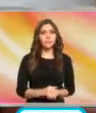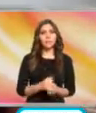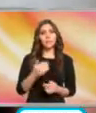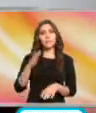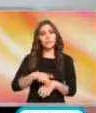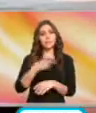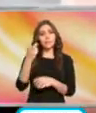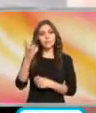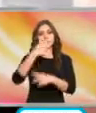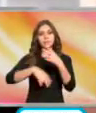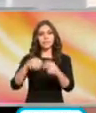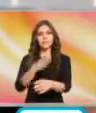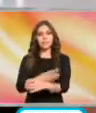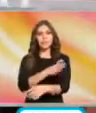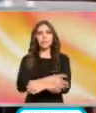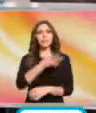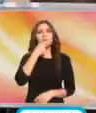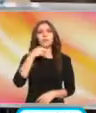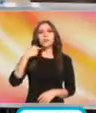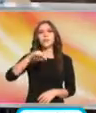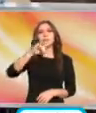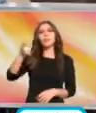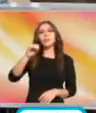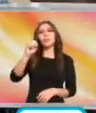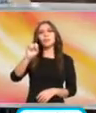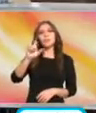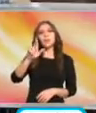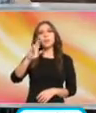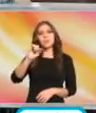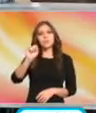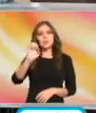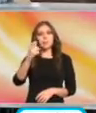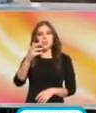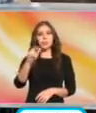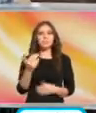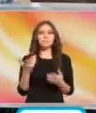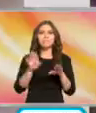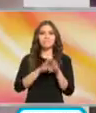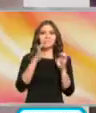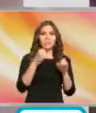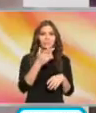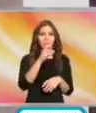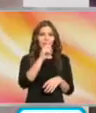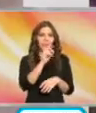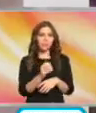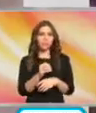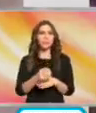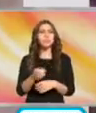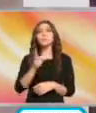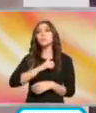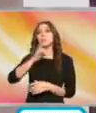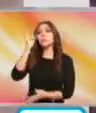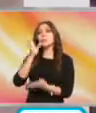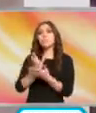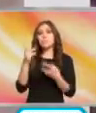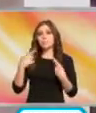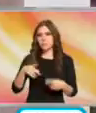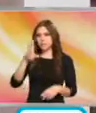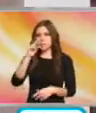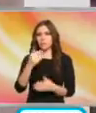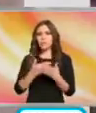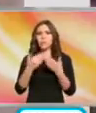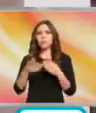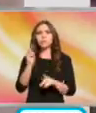Y pues precisamente ya está con nosotros el maestro José Luis Segura. Maestro, ¿Qué buenos tal, días. Humberto? No nada más las personas, y en este caso vamos a hablar en específico de la